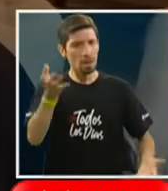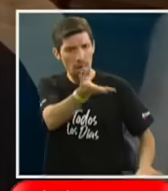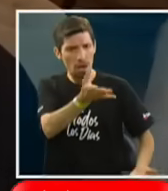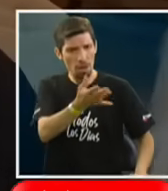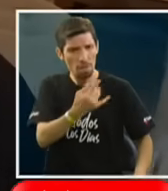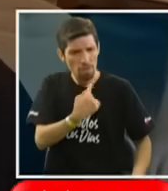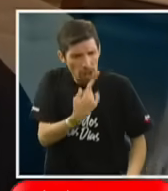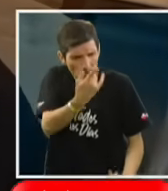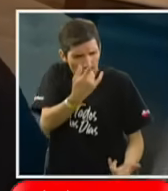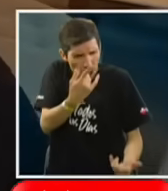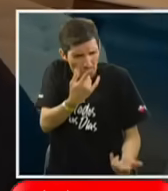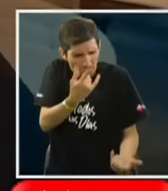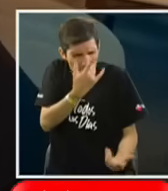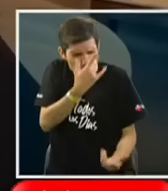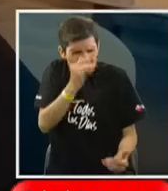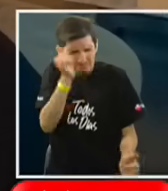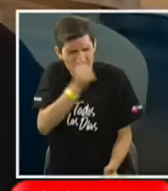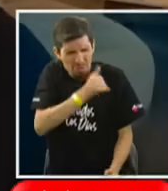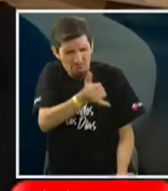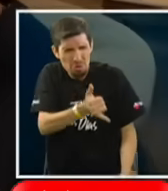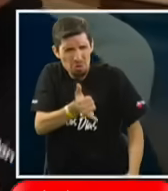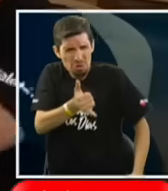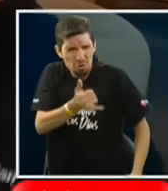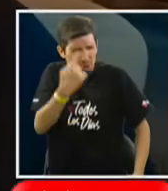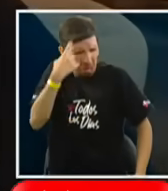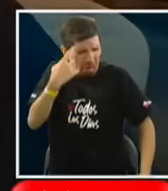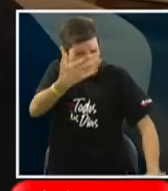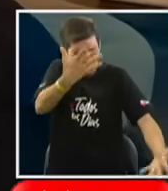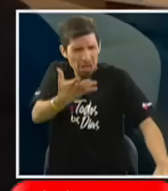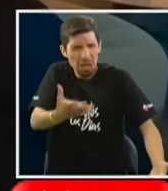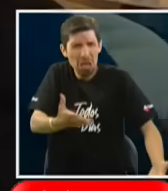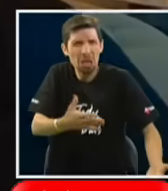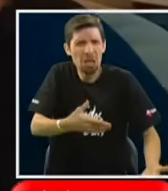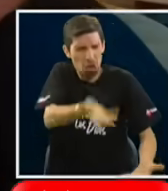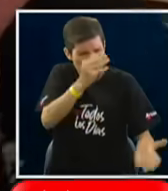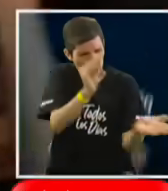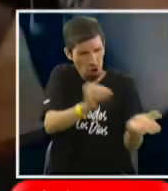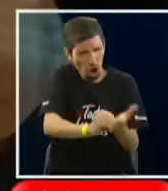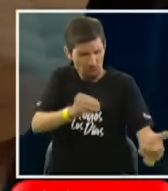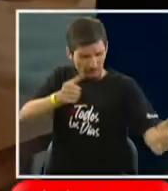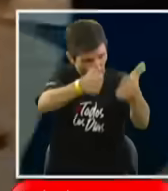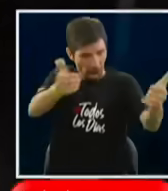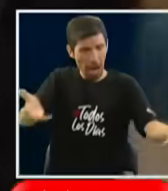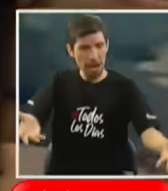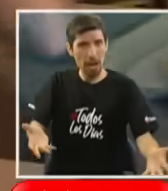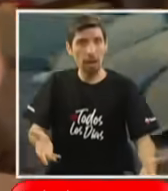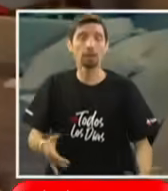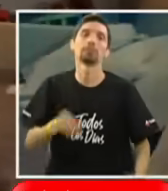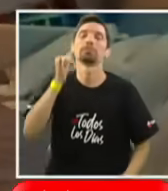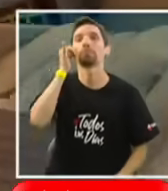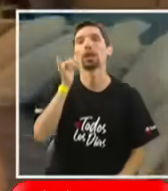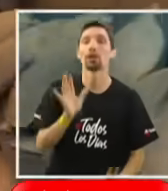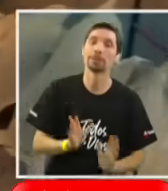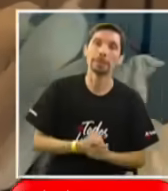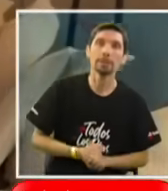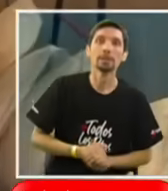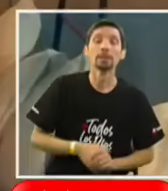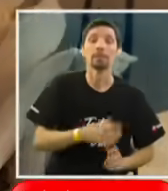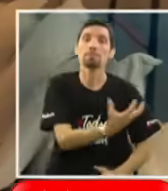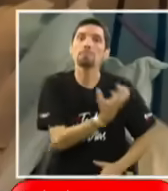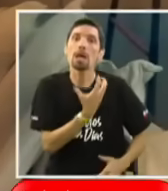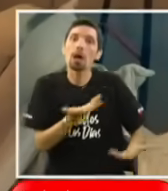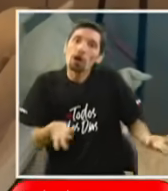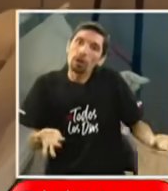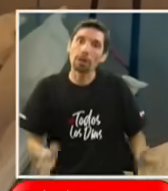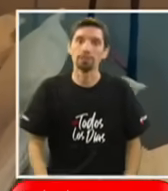desgraciados, inmundos? ¿Qué se creen? ¡Sáquense buenas notas! Bueno, perdón, y me odian